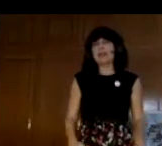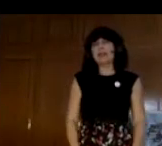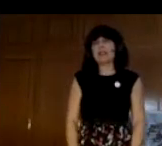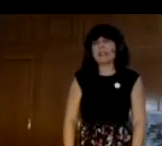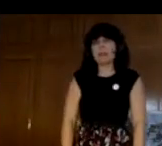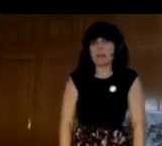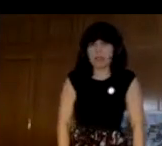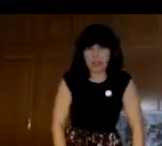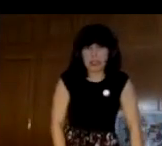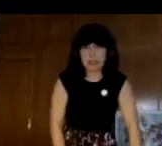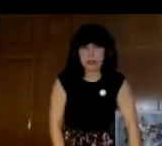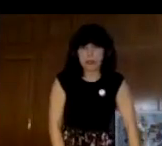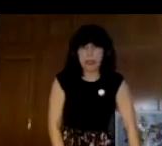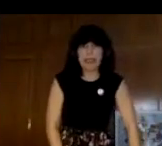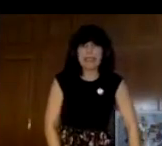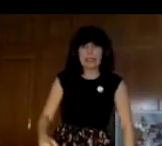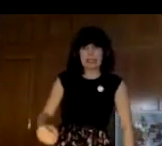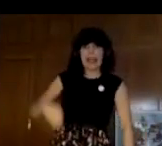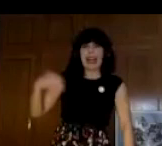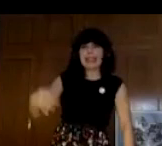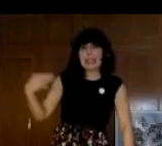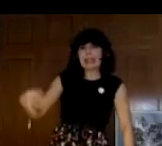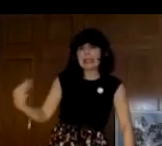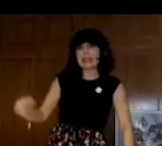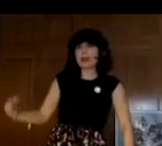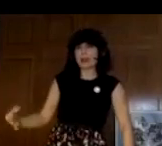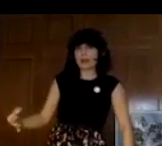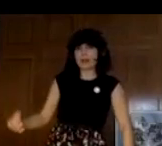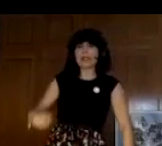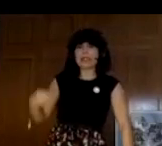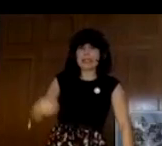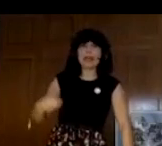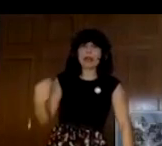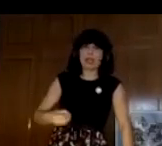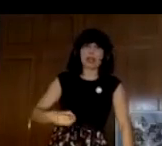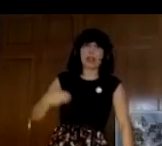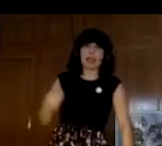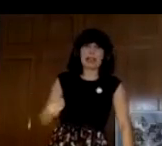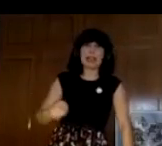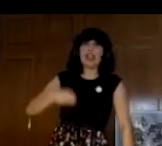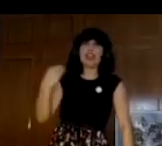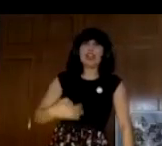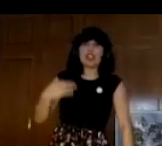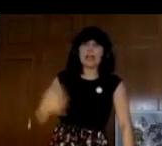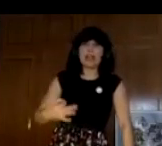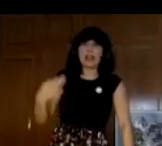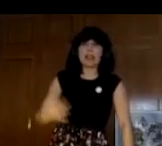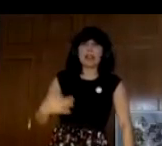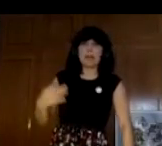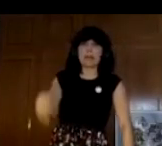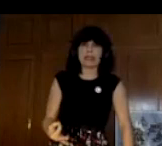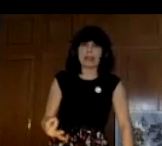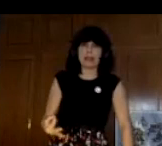estábamos hablando de un 60% de indecisos. Es decir, antes de la crisis del coronavirus, el 60% de la gente no sabía